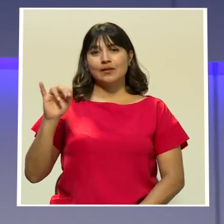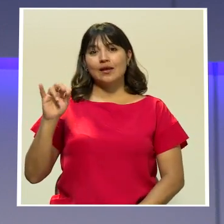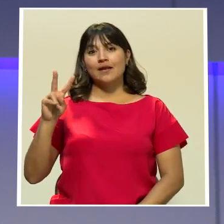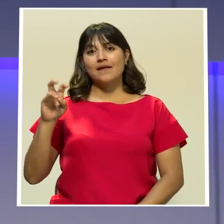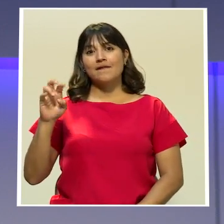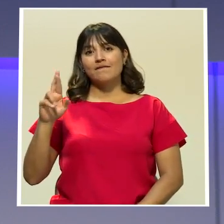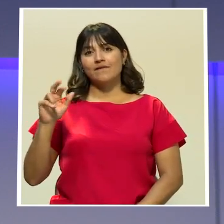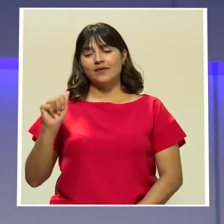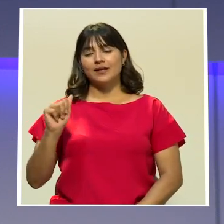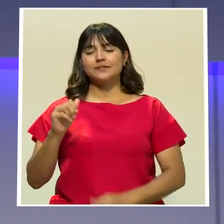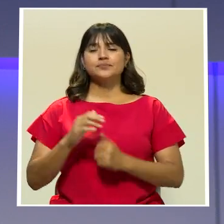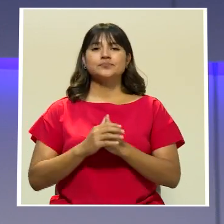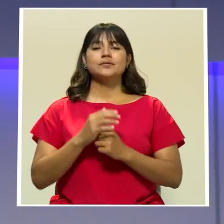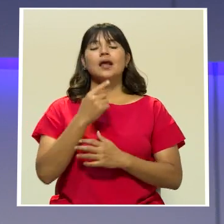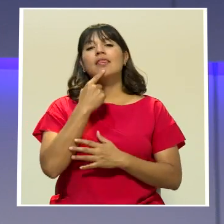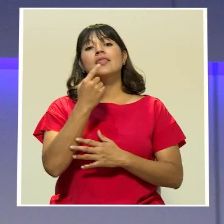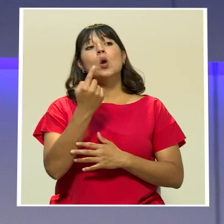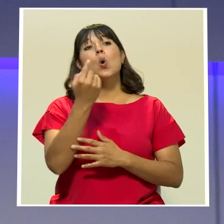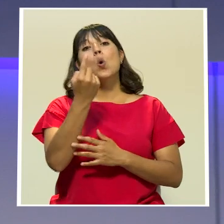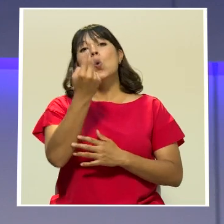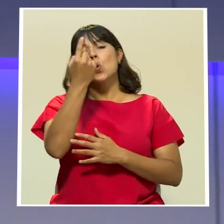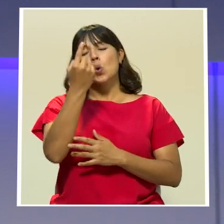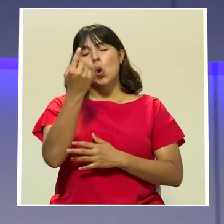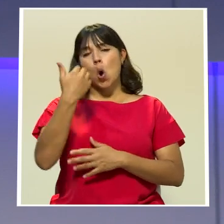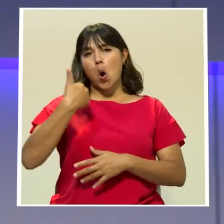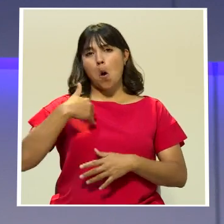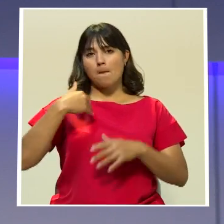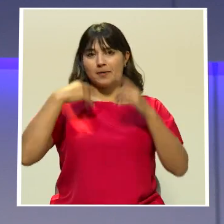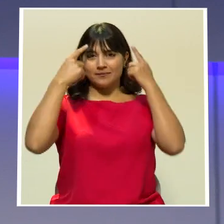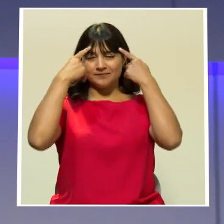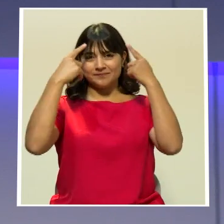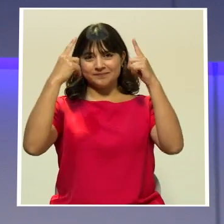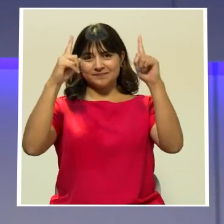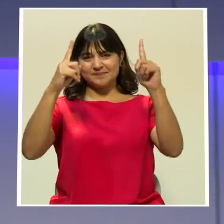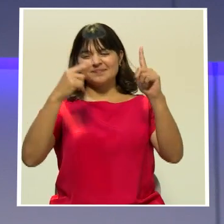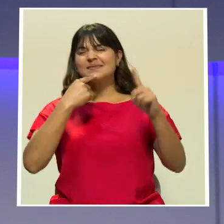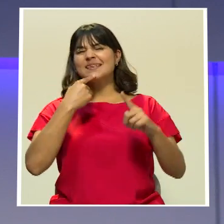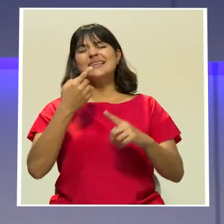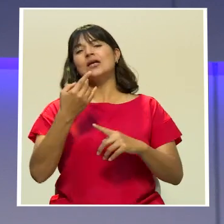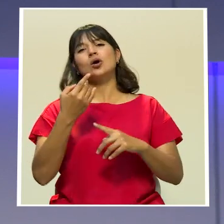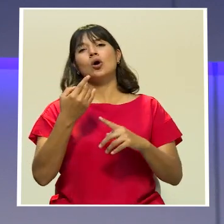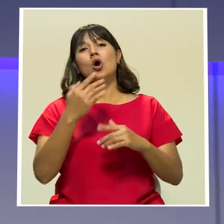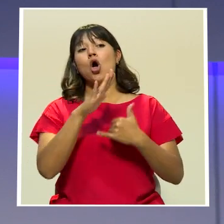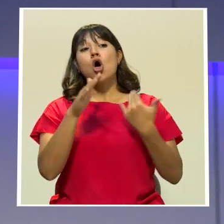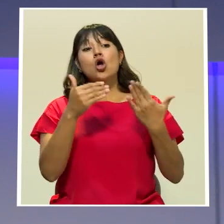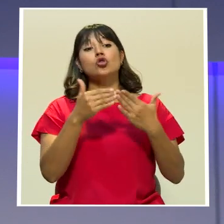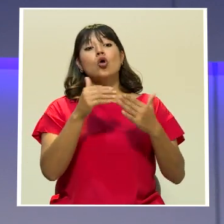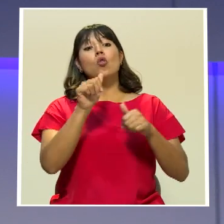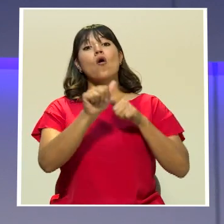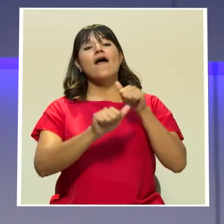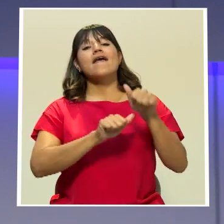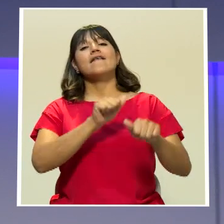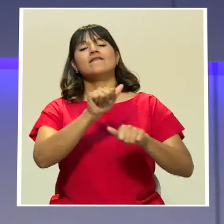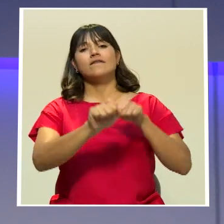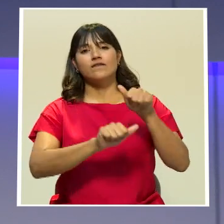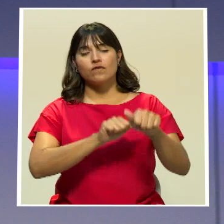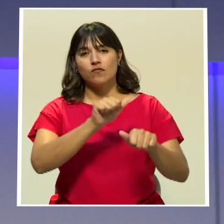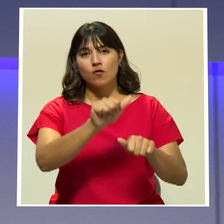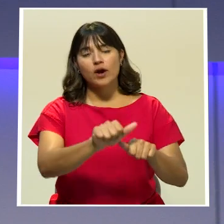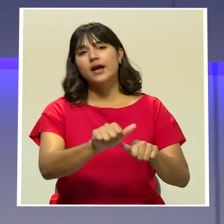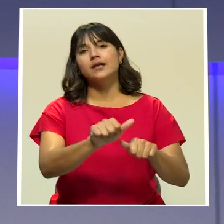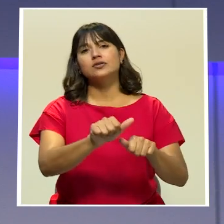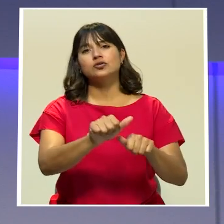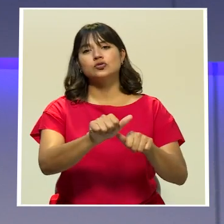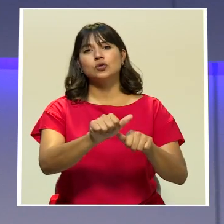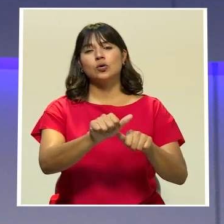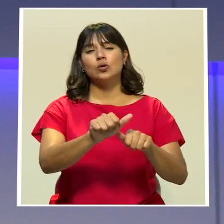Decía el genial Ortega y Gasset que todo resultado de un esfuerzo, que solo se aguanta